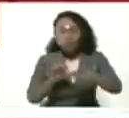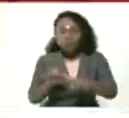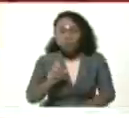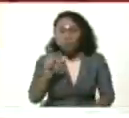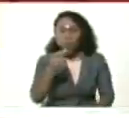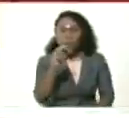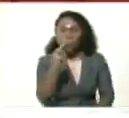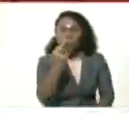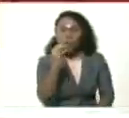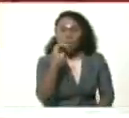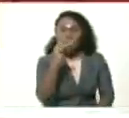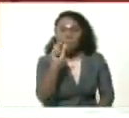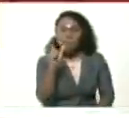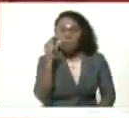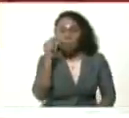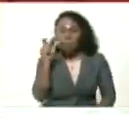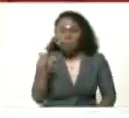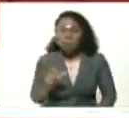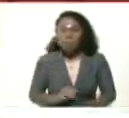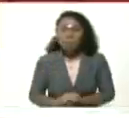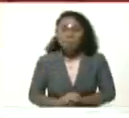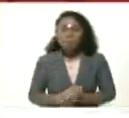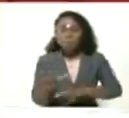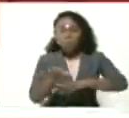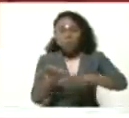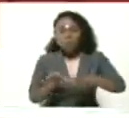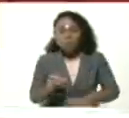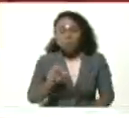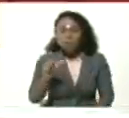Rodríguez. Municipio Guanta, Natalí Bello.